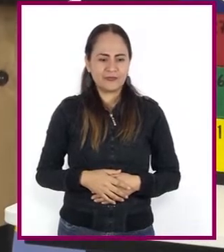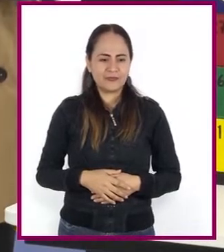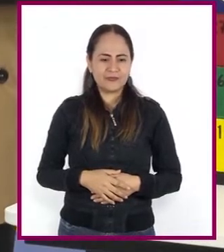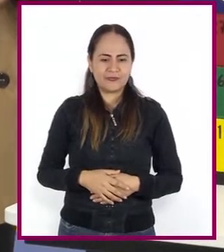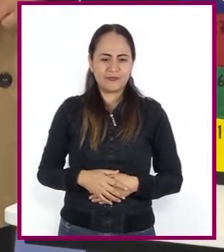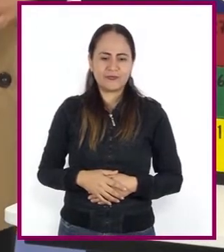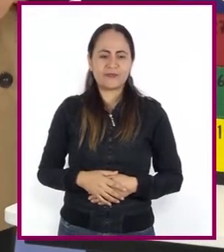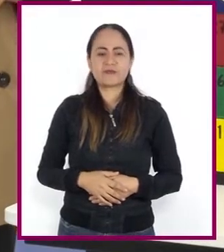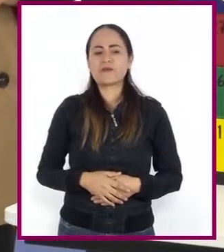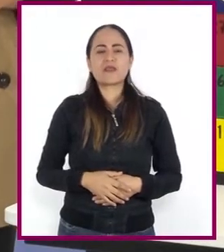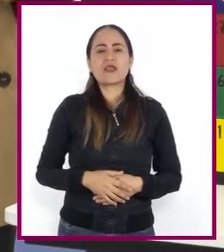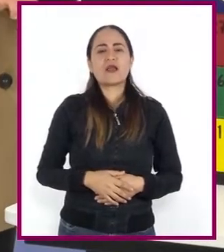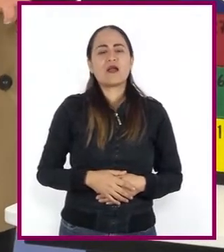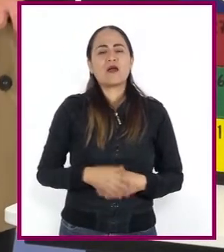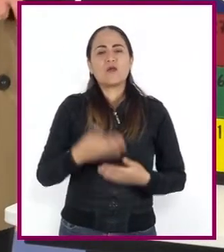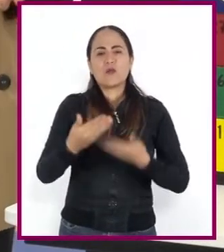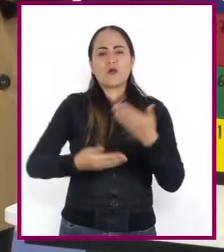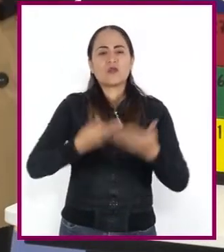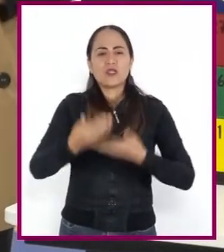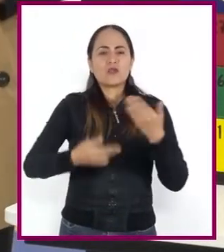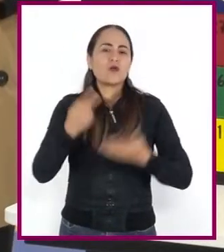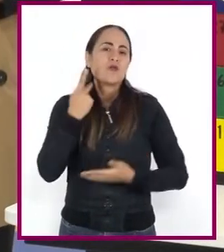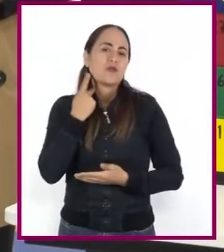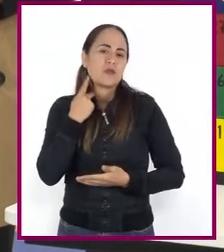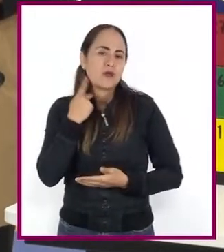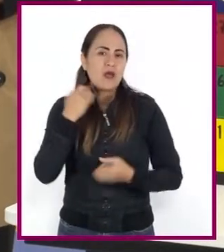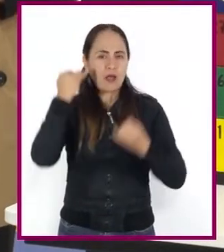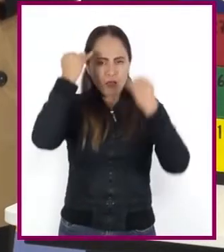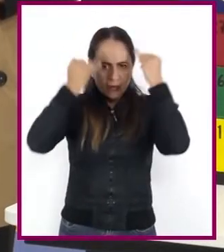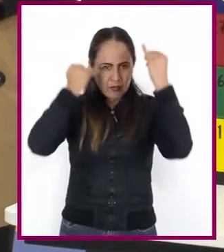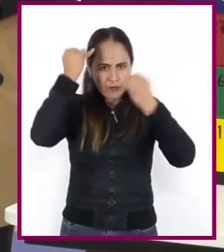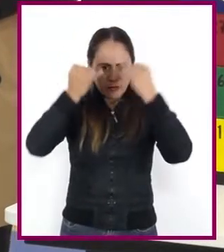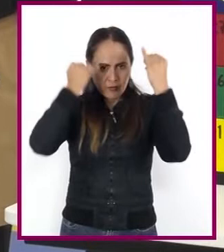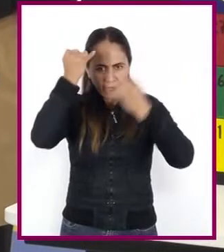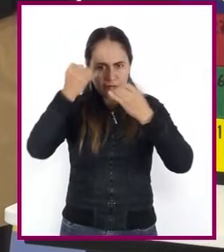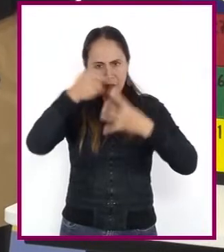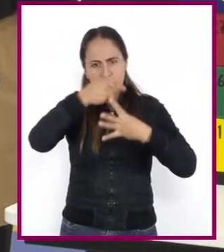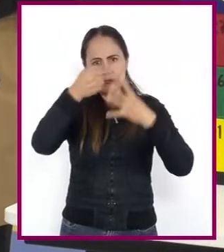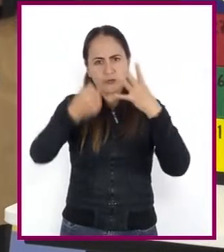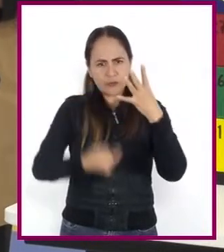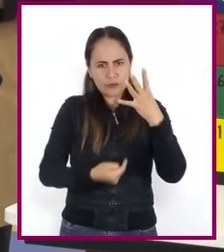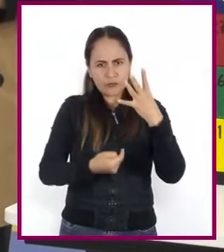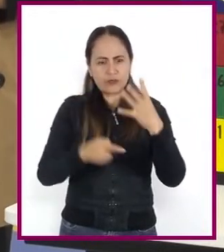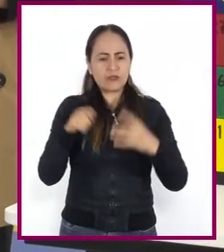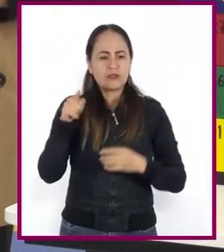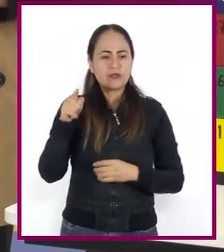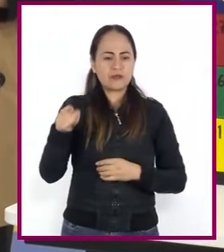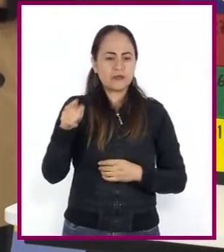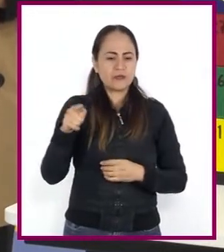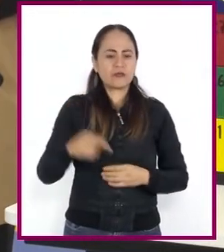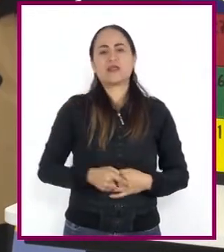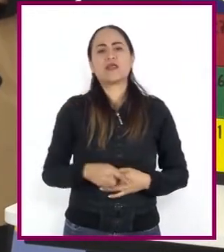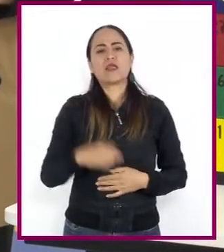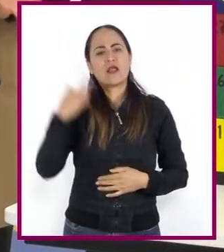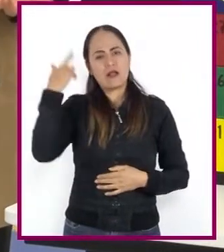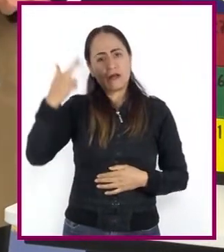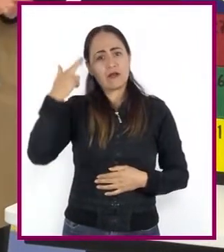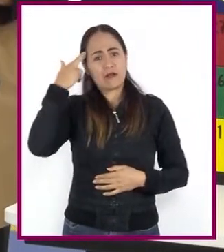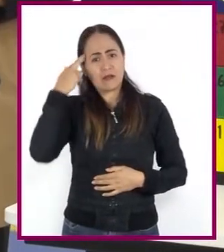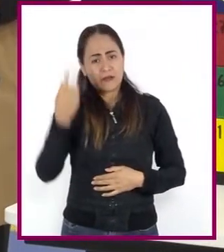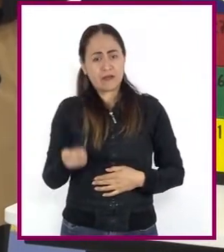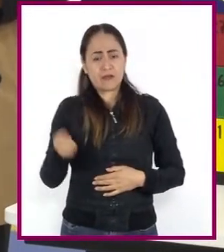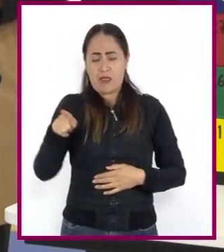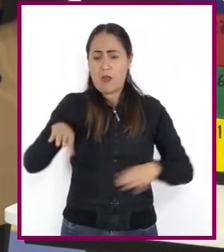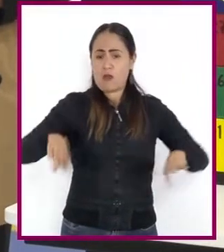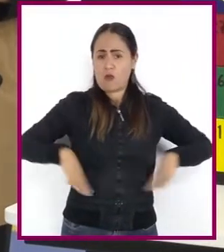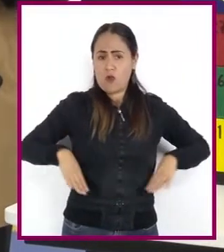llamó al planteamiento político e ideológico que ostentaba en el monarca virtudes de carácter